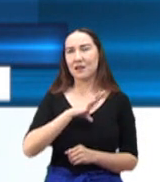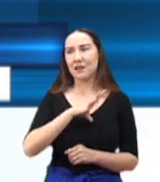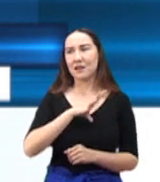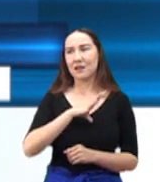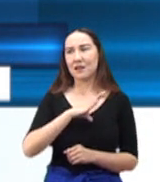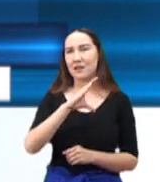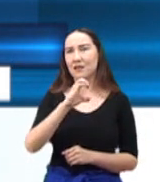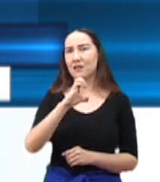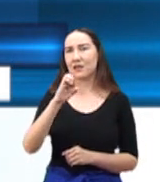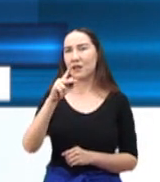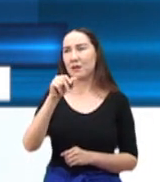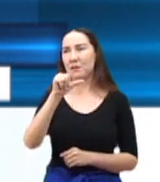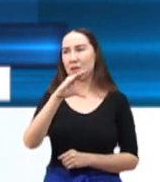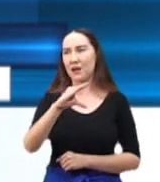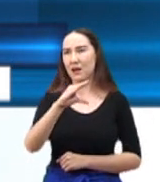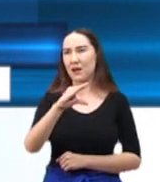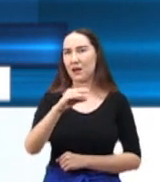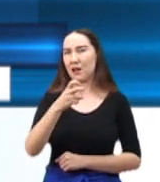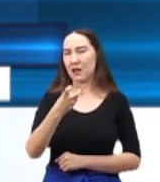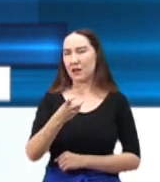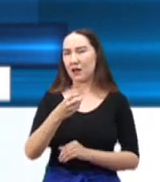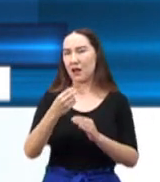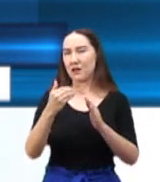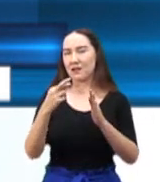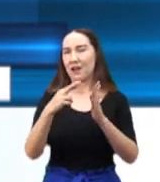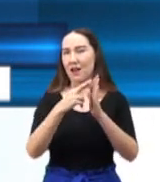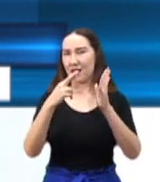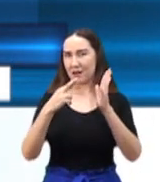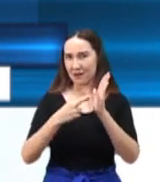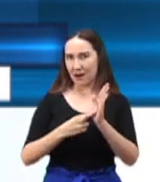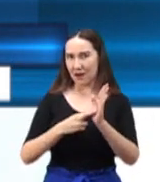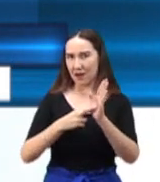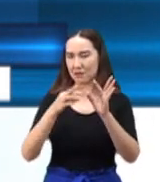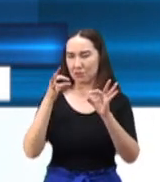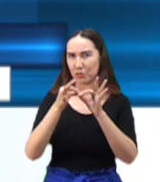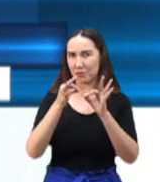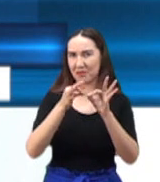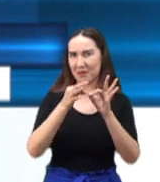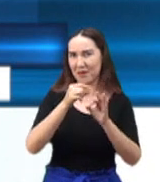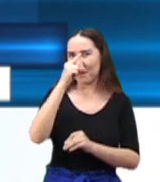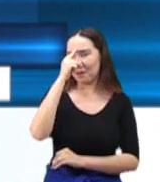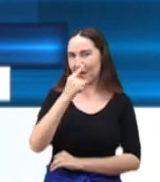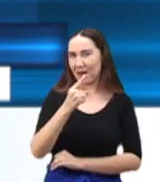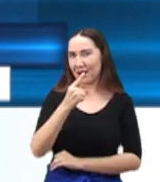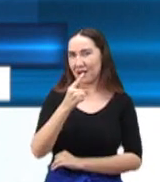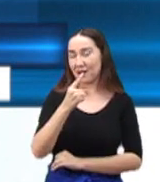CEPAC de que emitiera los lineamientos correspondientes para esta